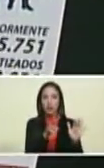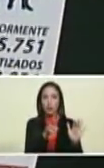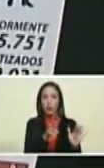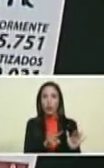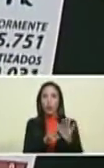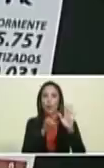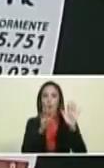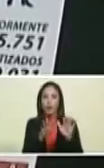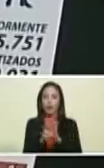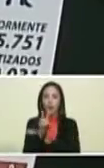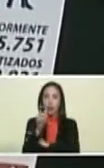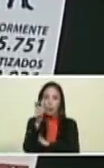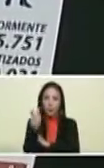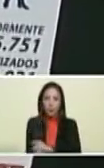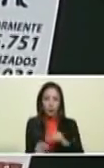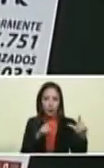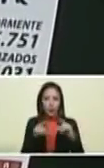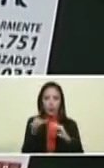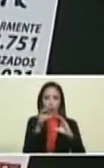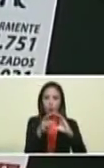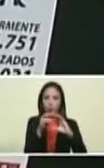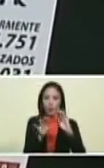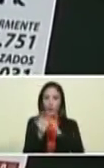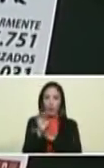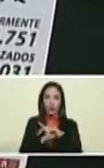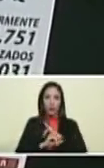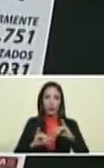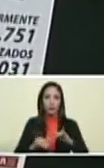19.395.792 carnet de la patria.